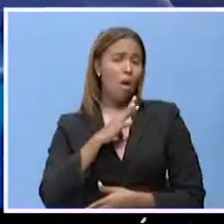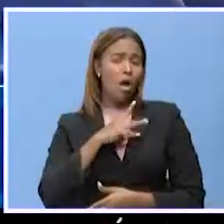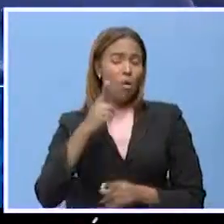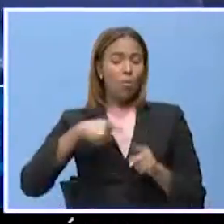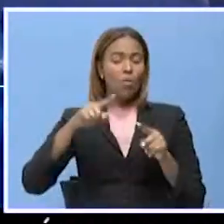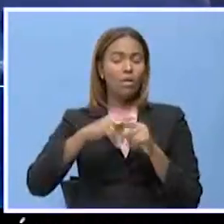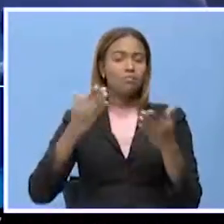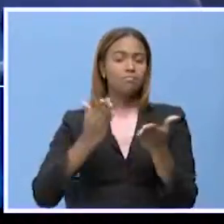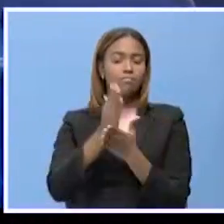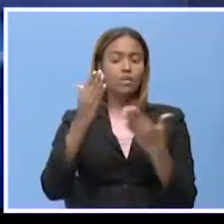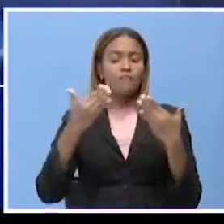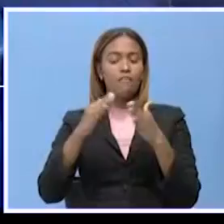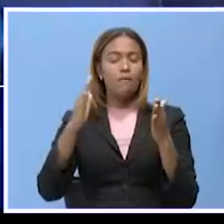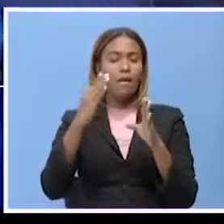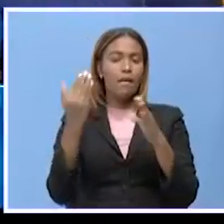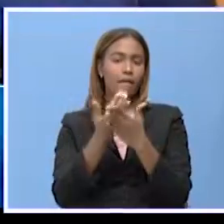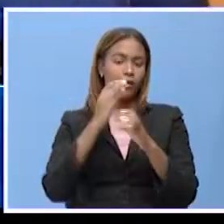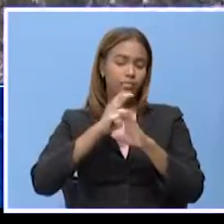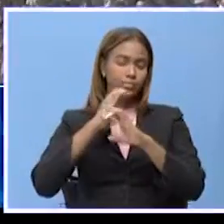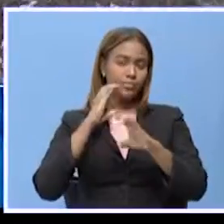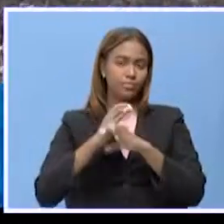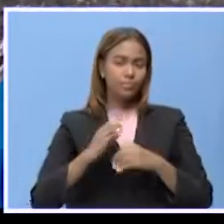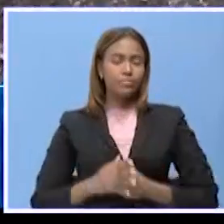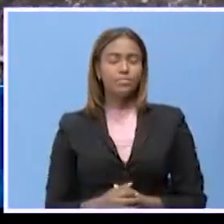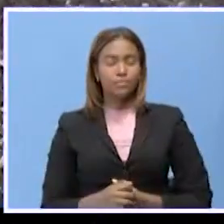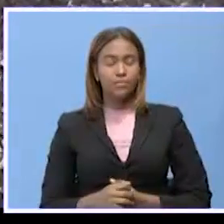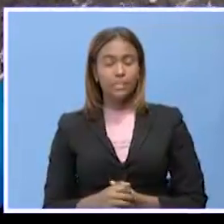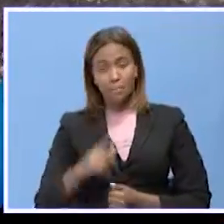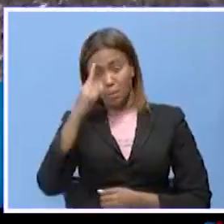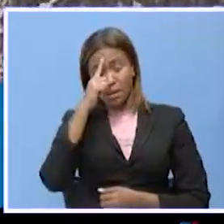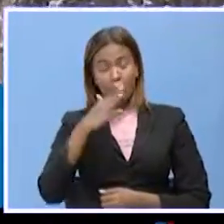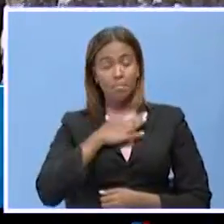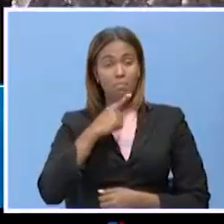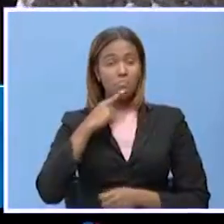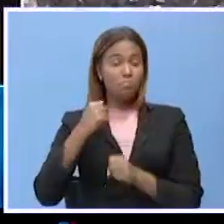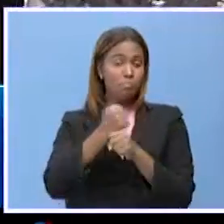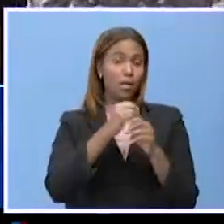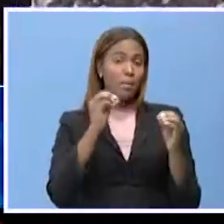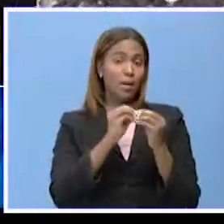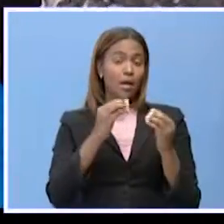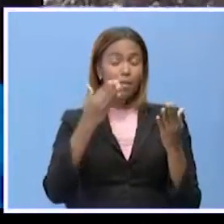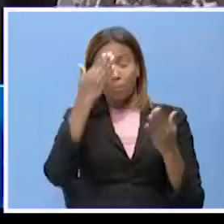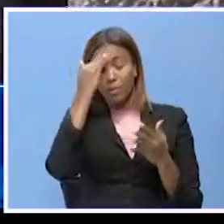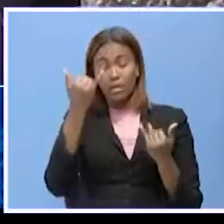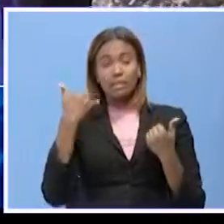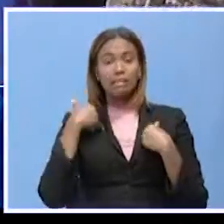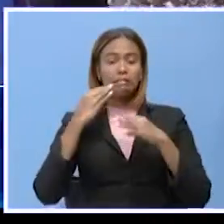la entrada en operación de este novedoso servicio. A mí sería más seguro en el sentido de que tú vas